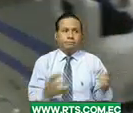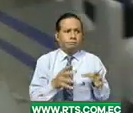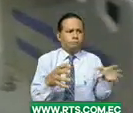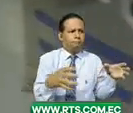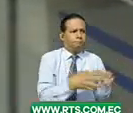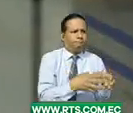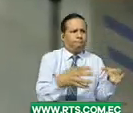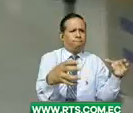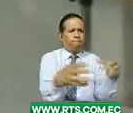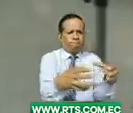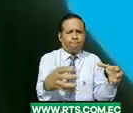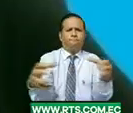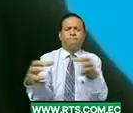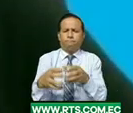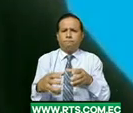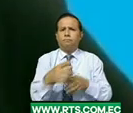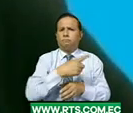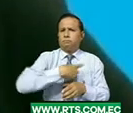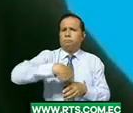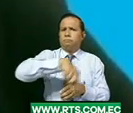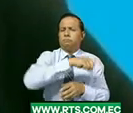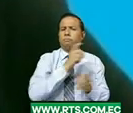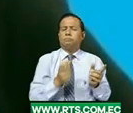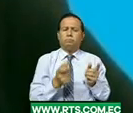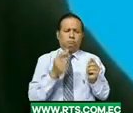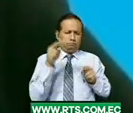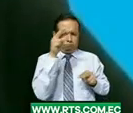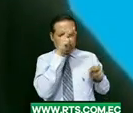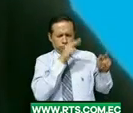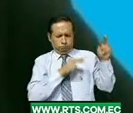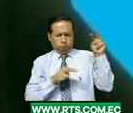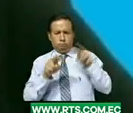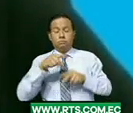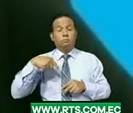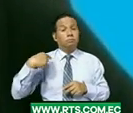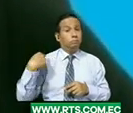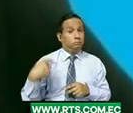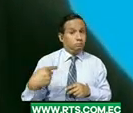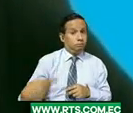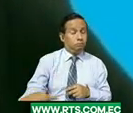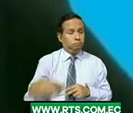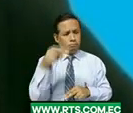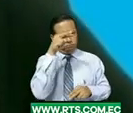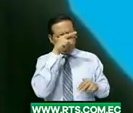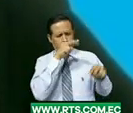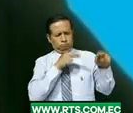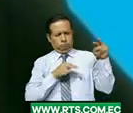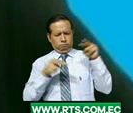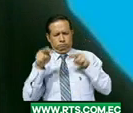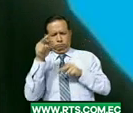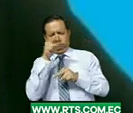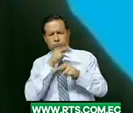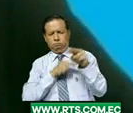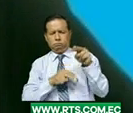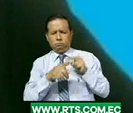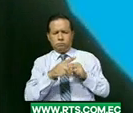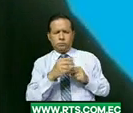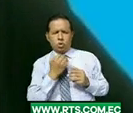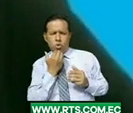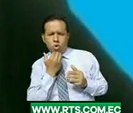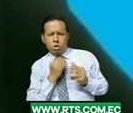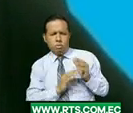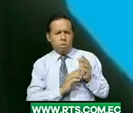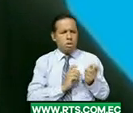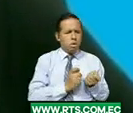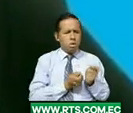también entraron a ser vigilados. Estamos monitoreándolos constantemente para ver si es que podrían presentar algún síntoma,